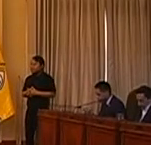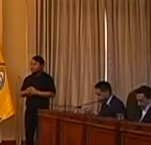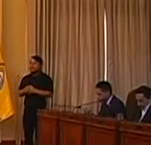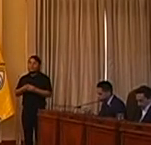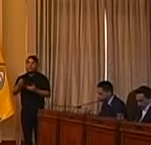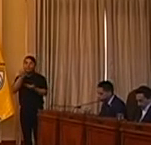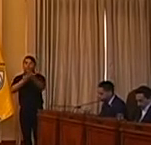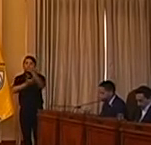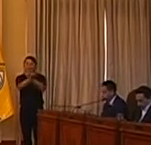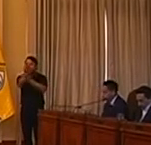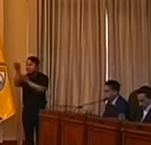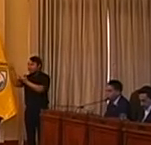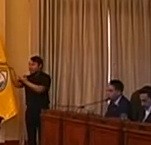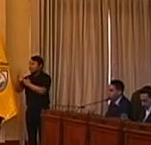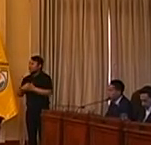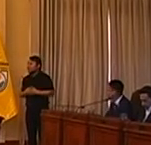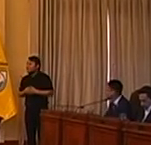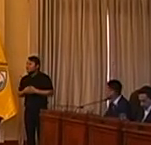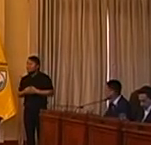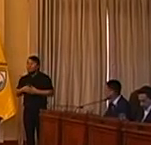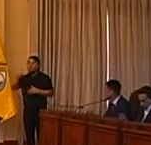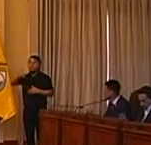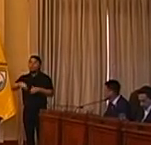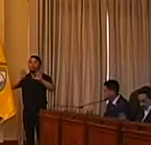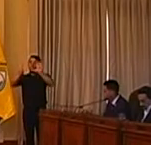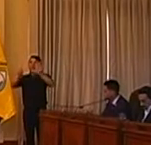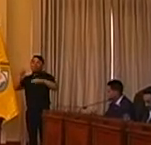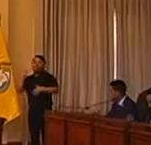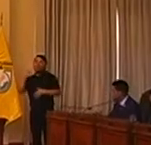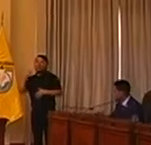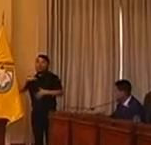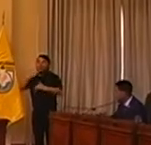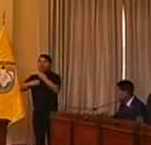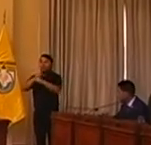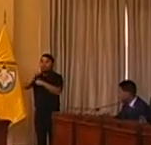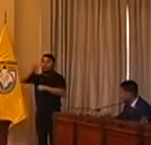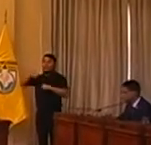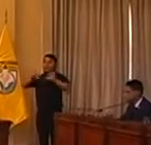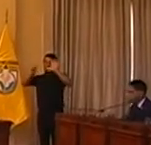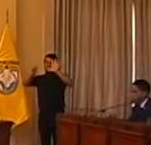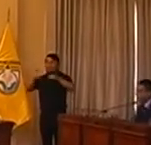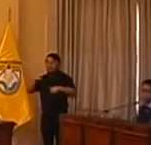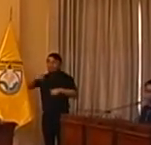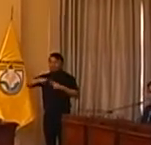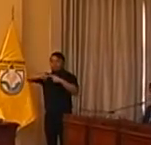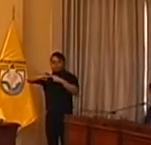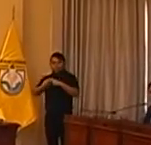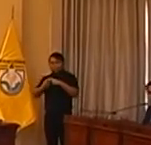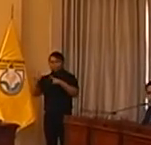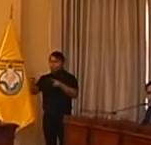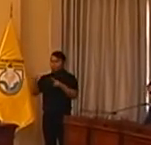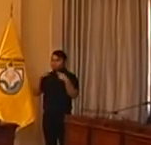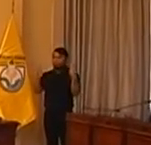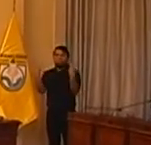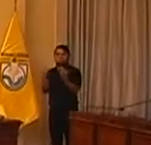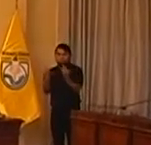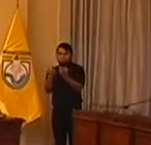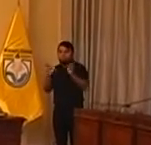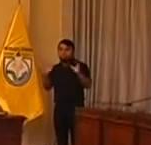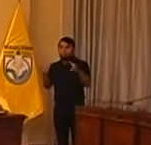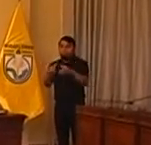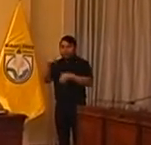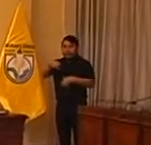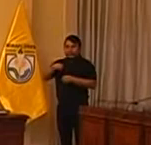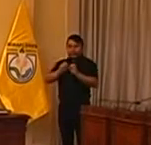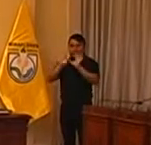Muy buenos días. Hoy es 9 de noviembre del año 2017 y vamos a dar inicio a nuestra sesión ordinaria de la